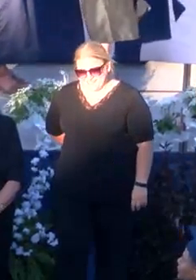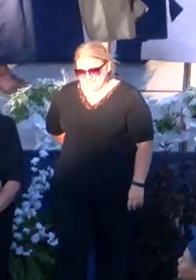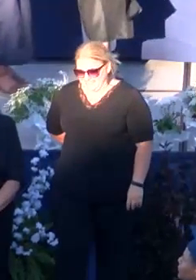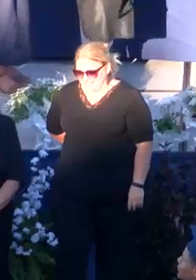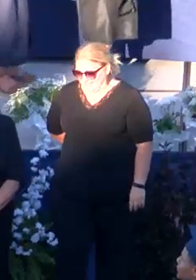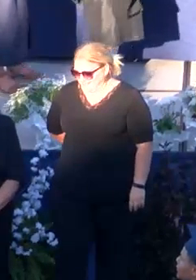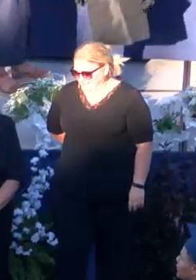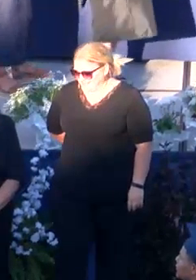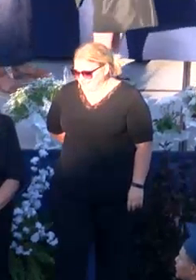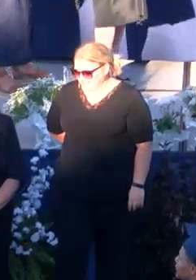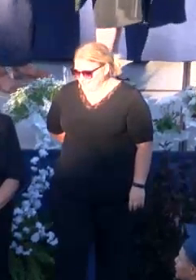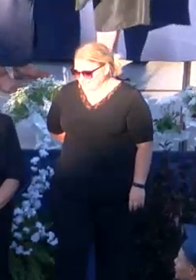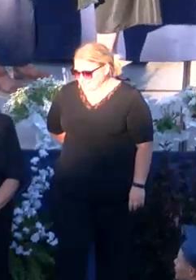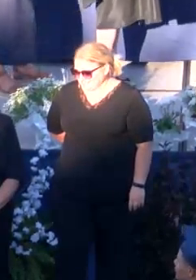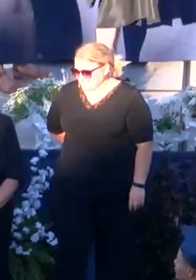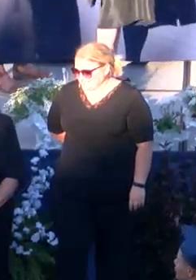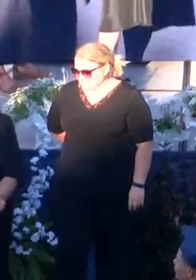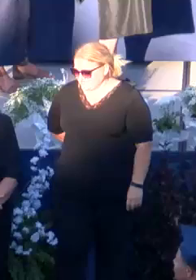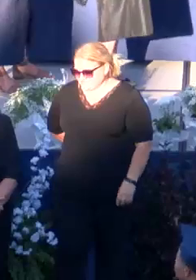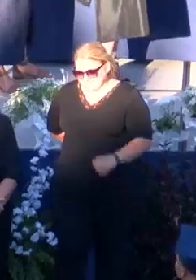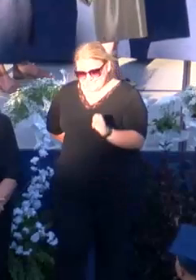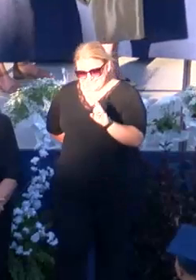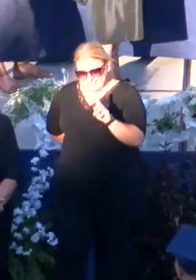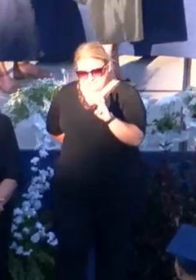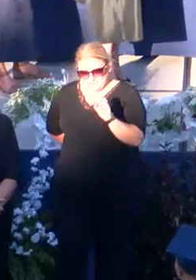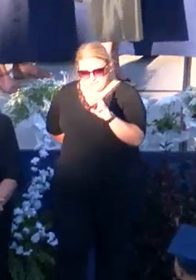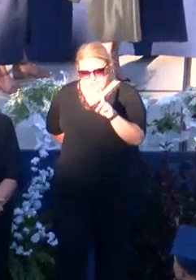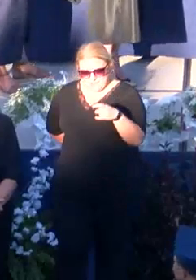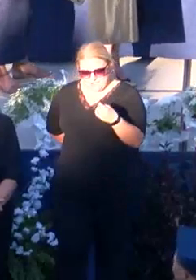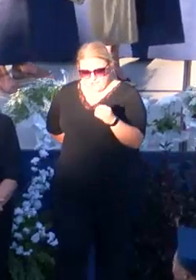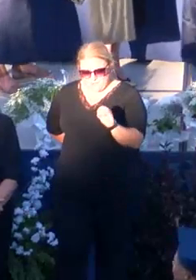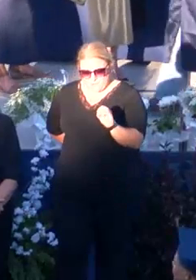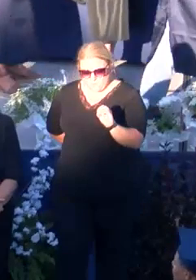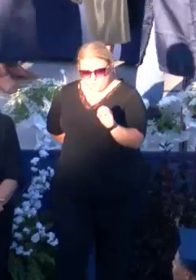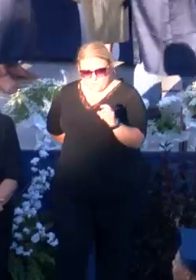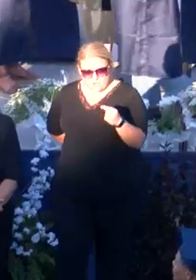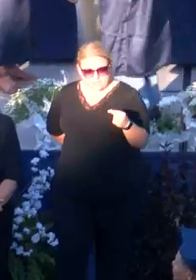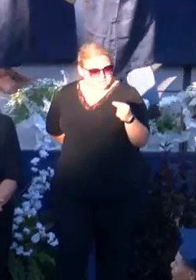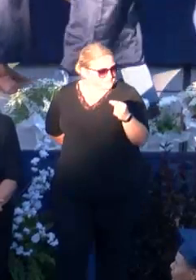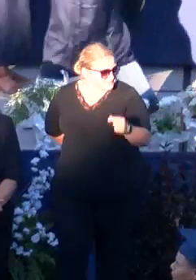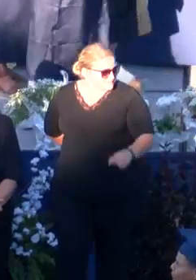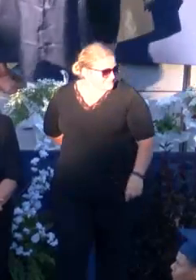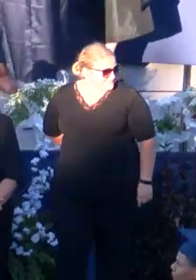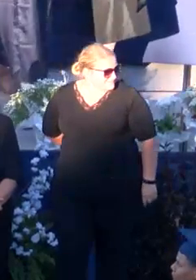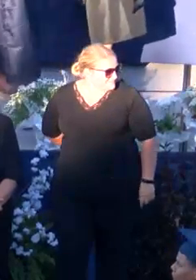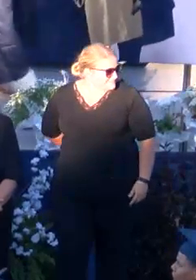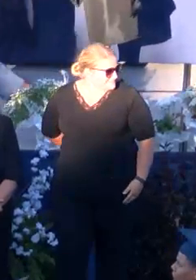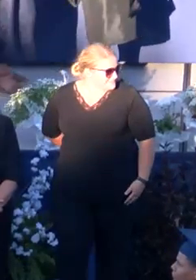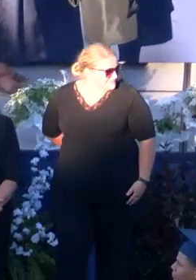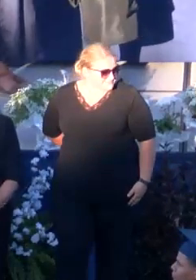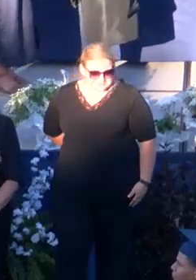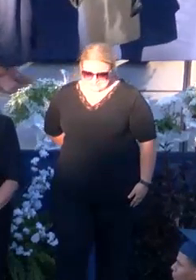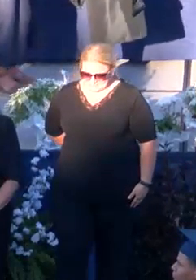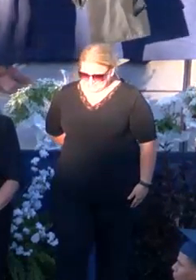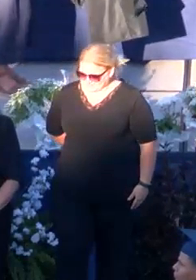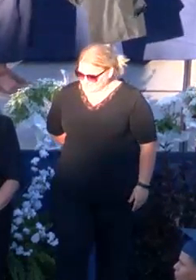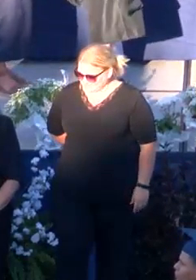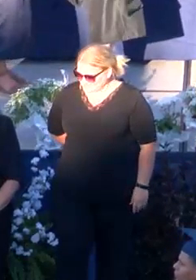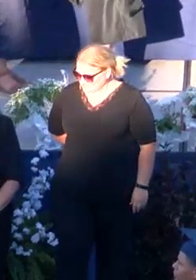Ulysses Bruno. Eduardo Garcilaso. Vanessa